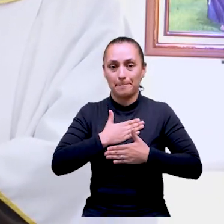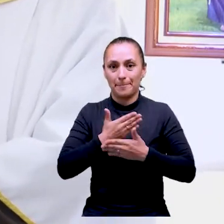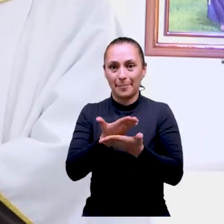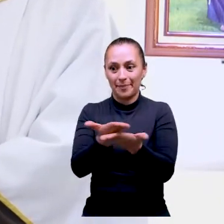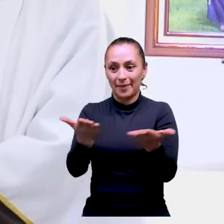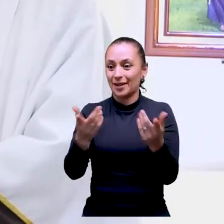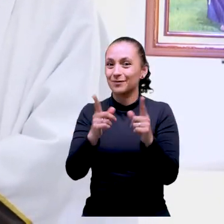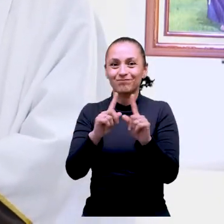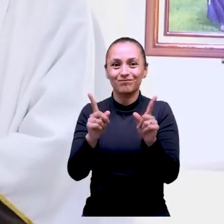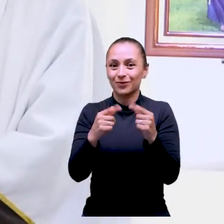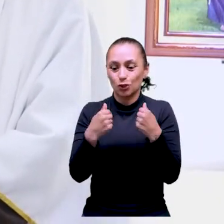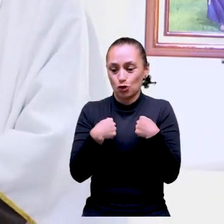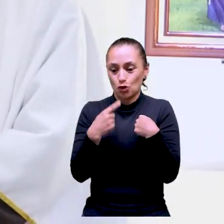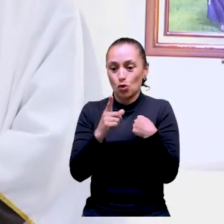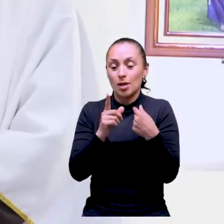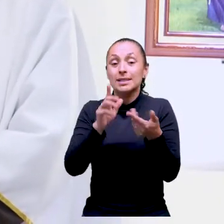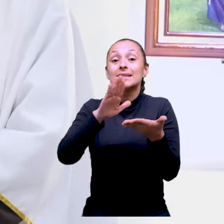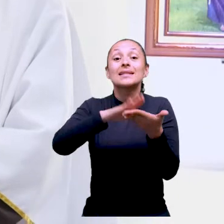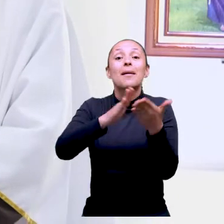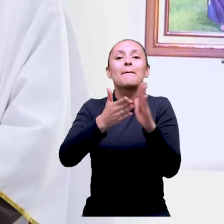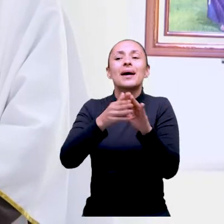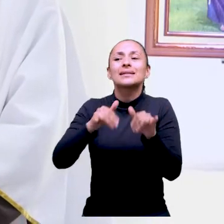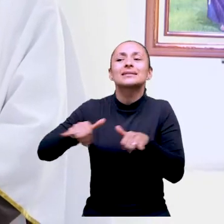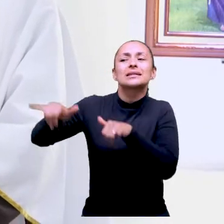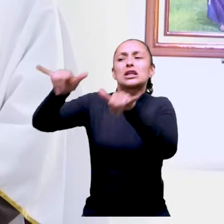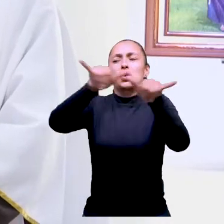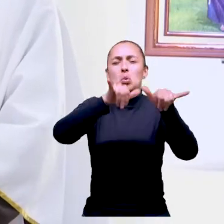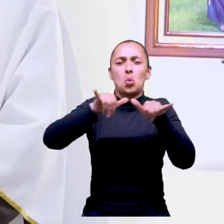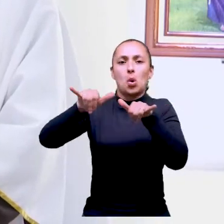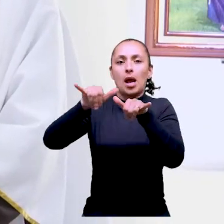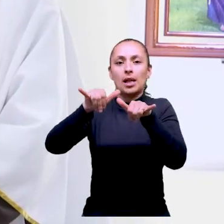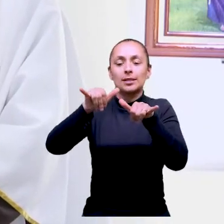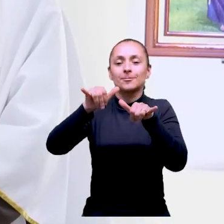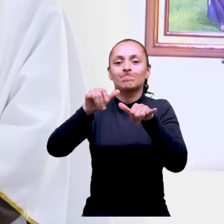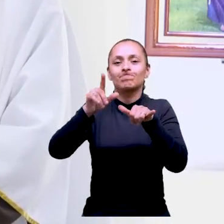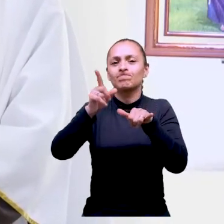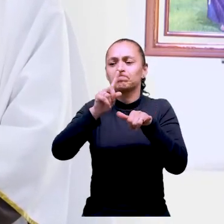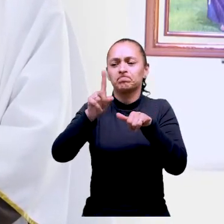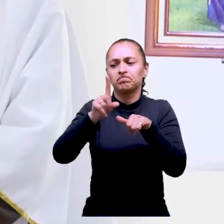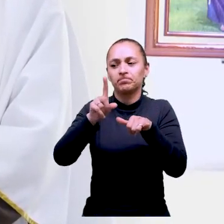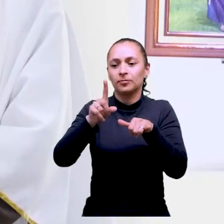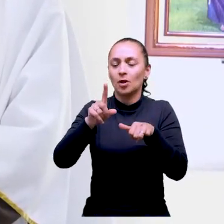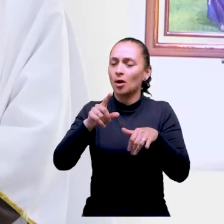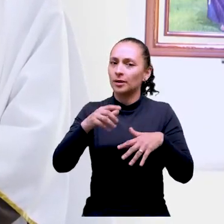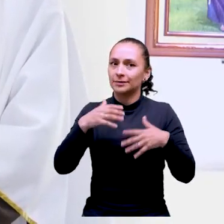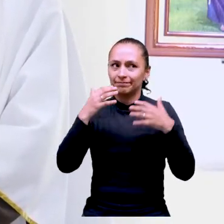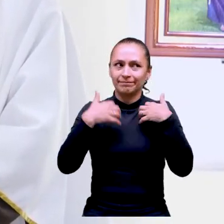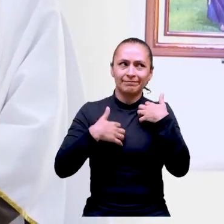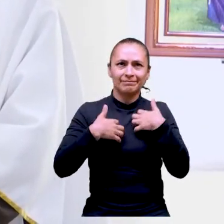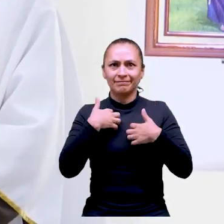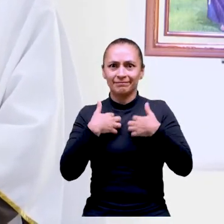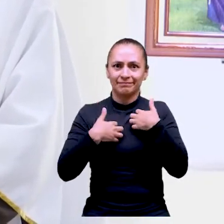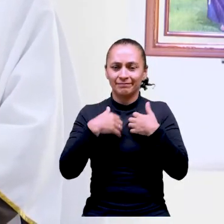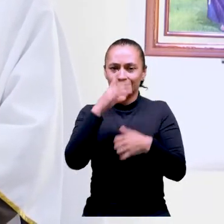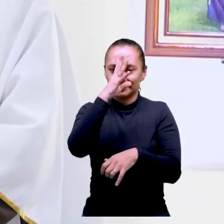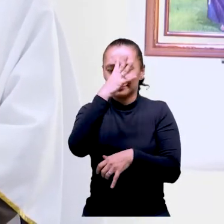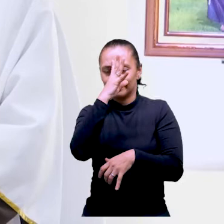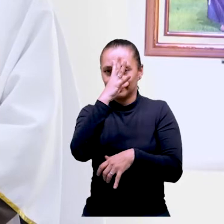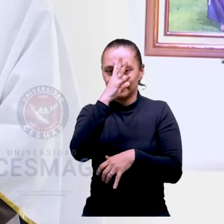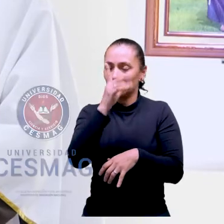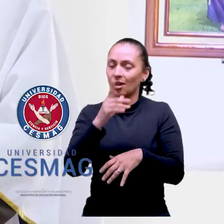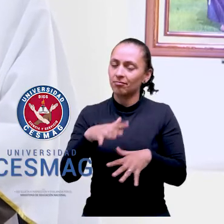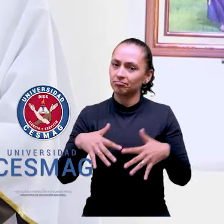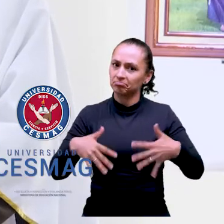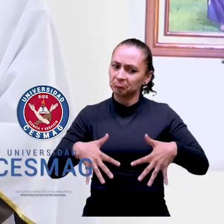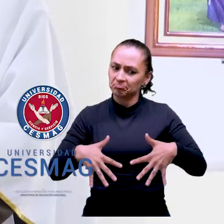les doy pero yo no doy la paz como la da el mundo no se inquiete su